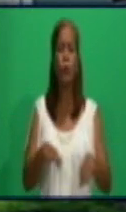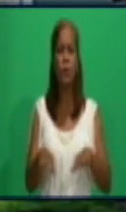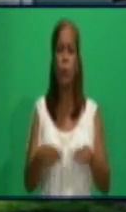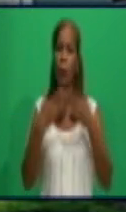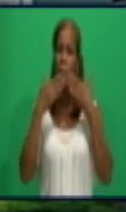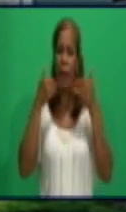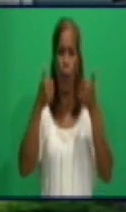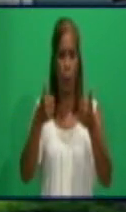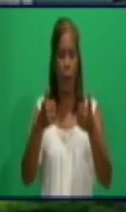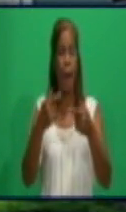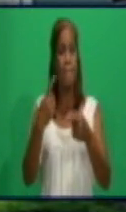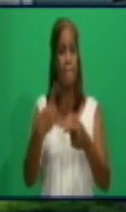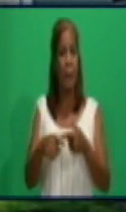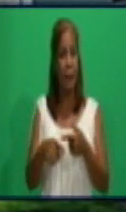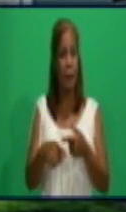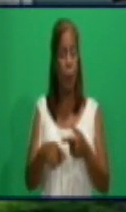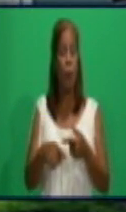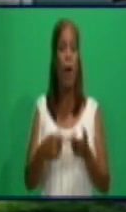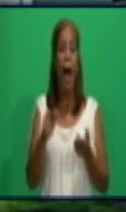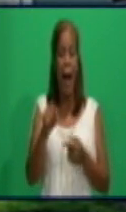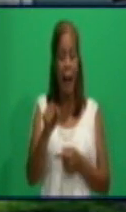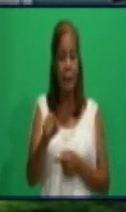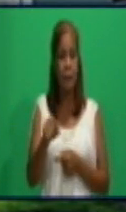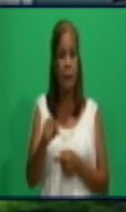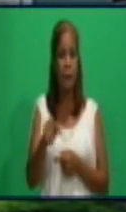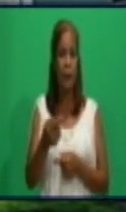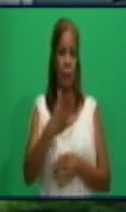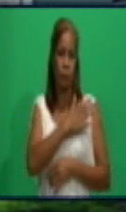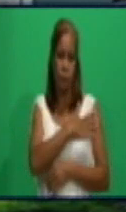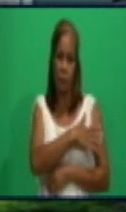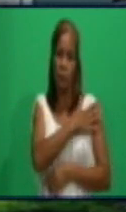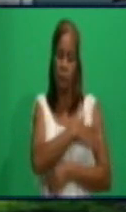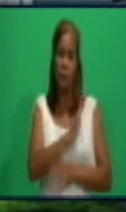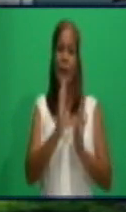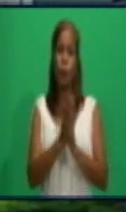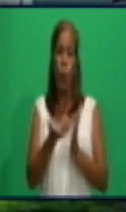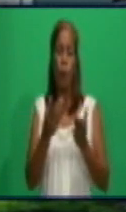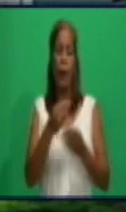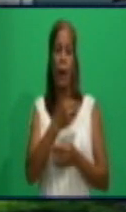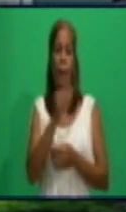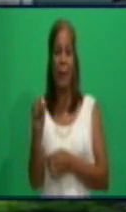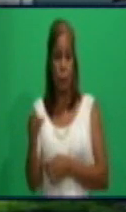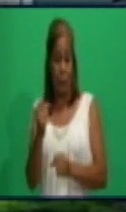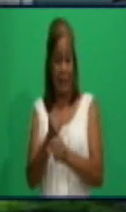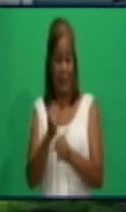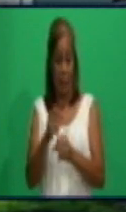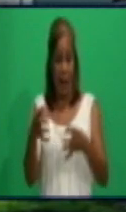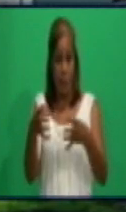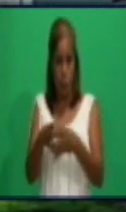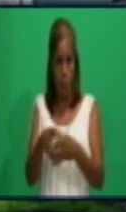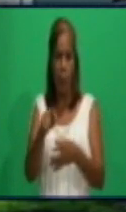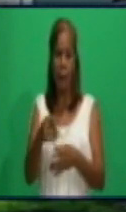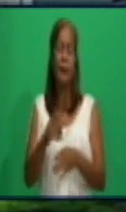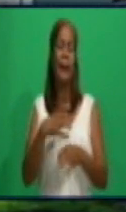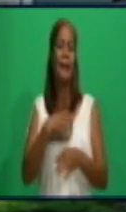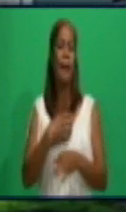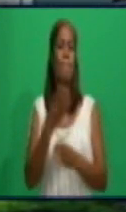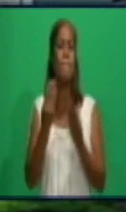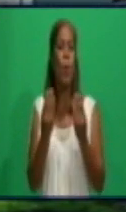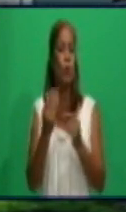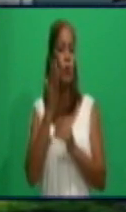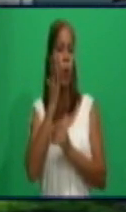para destacar es el buen trato de los médicos, las enfermeras y en general de todo el equipo. Con el cariño y la dedicación con